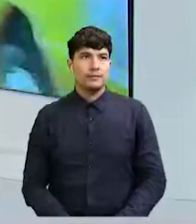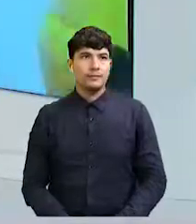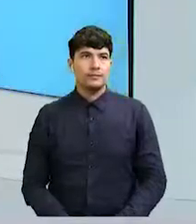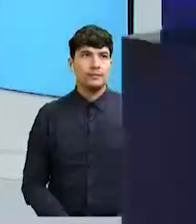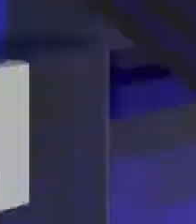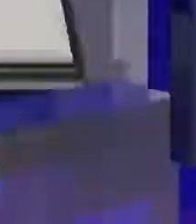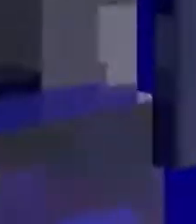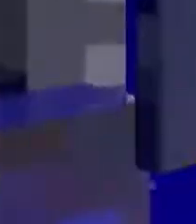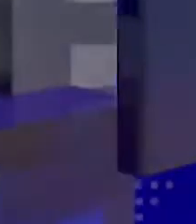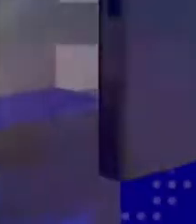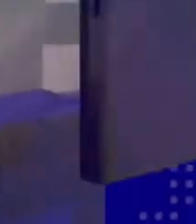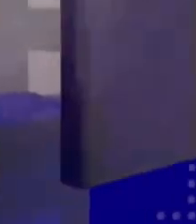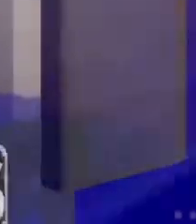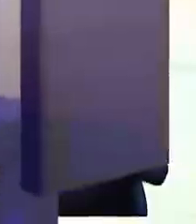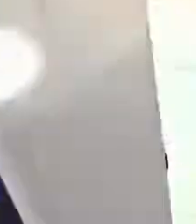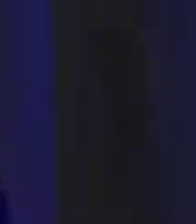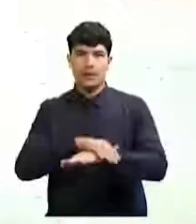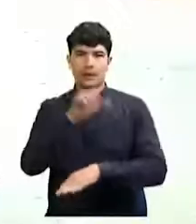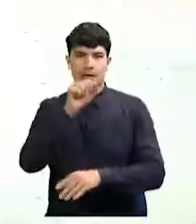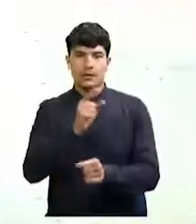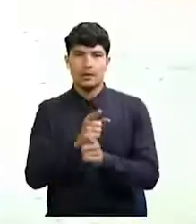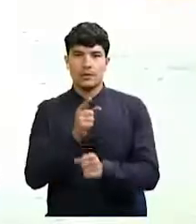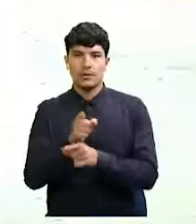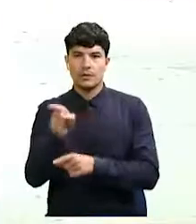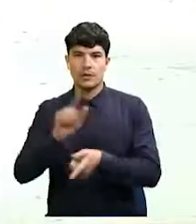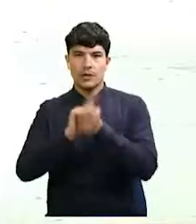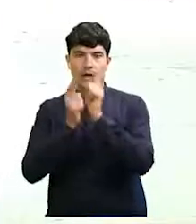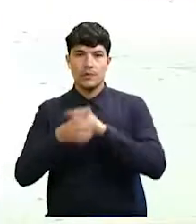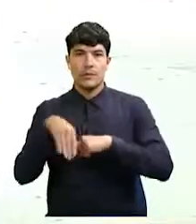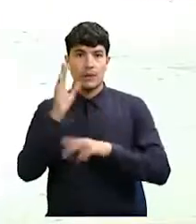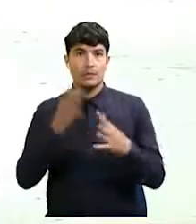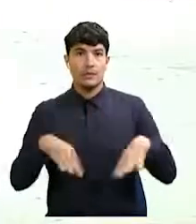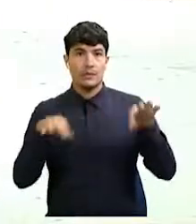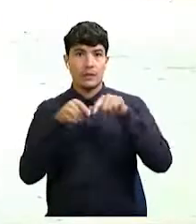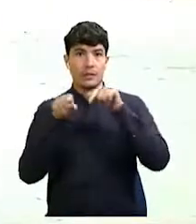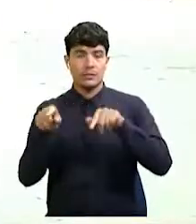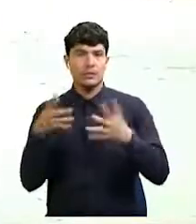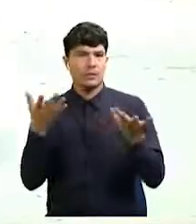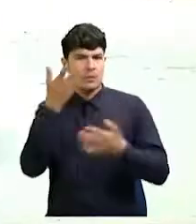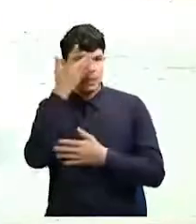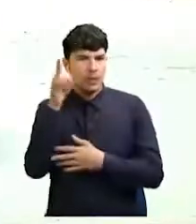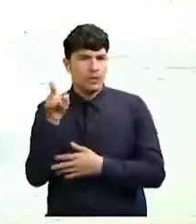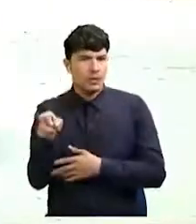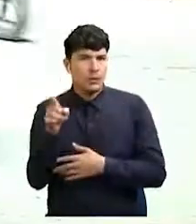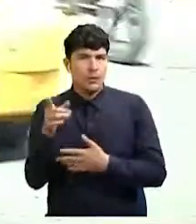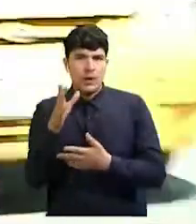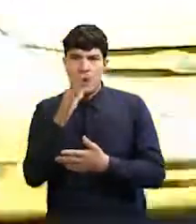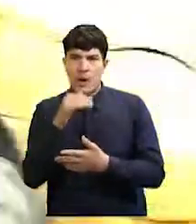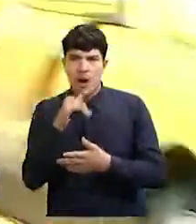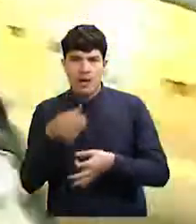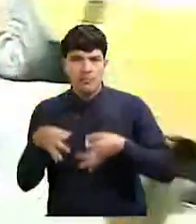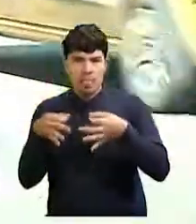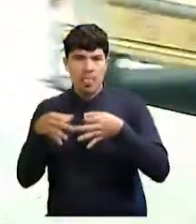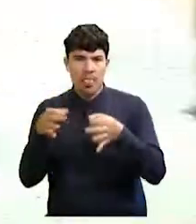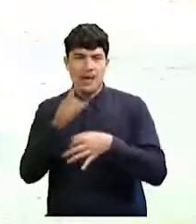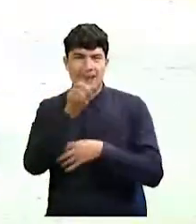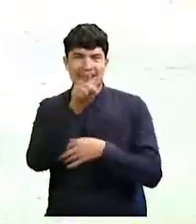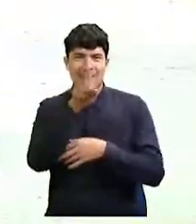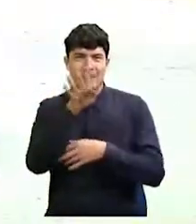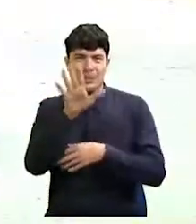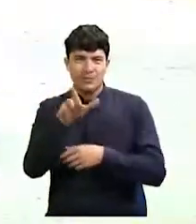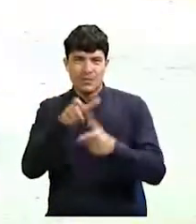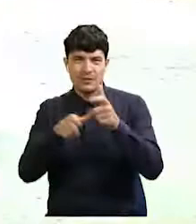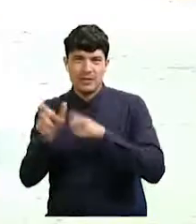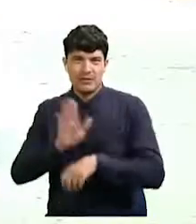Compañeros y televidentes, muy buenas tardes. Pues una de las modificaciones más polémicas se da por la posible inhabilidad de por lo menos 14